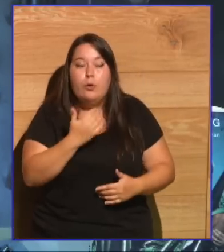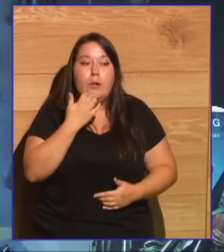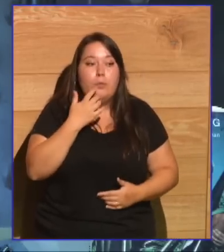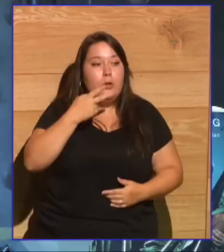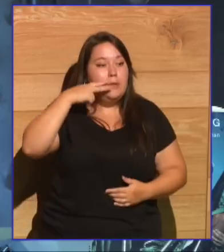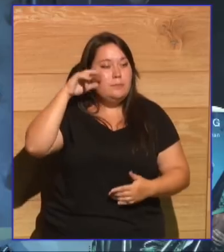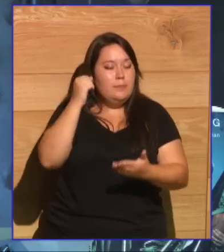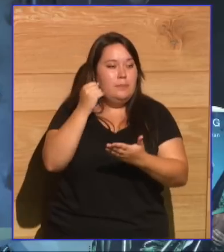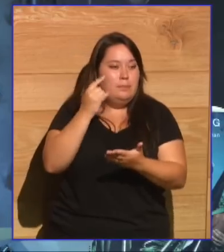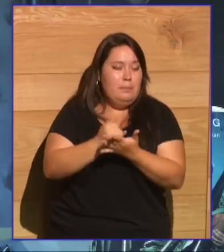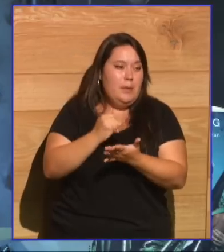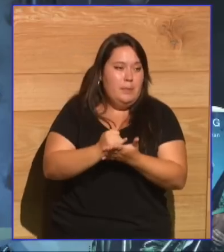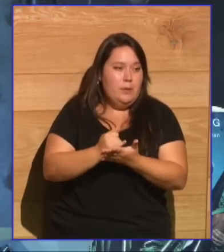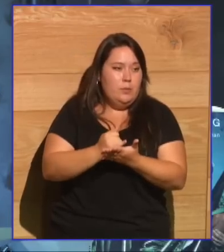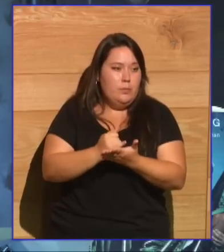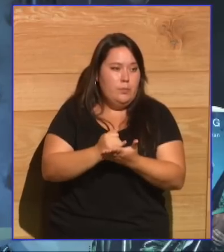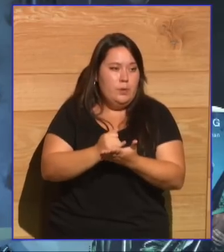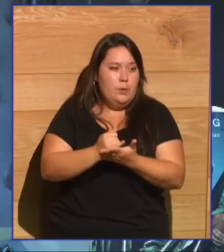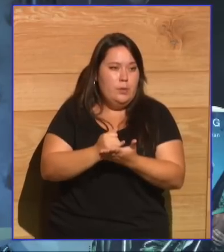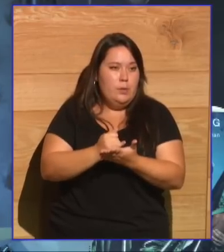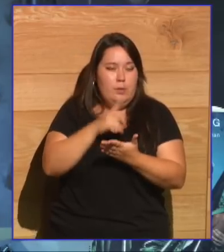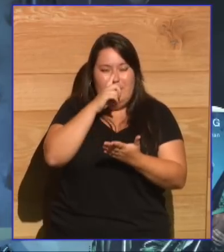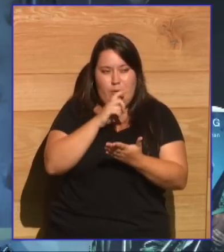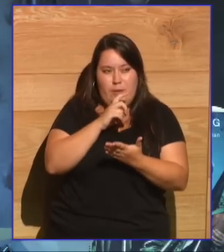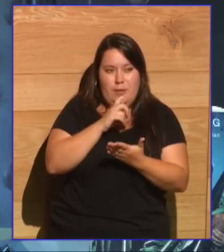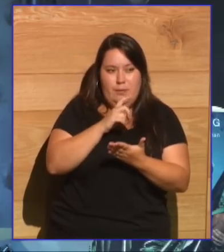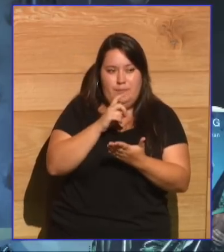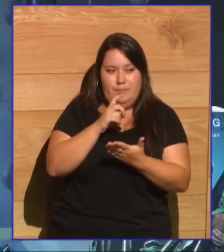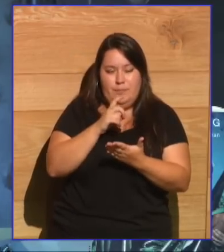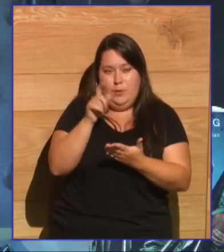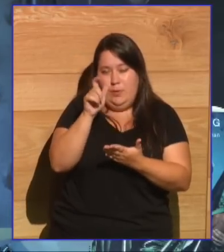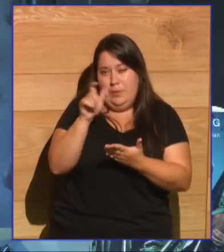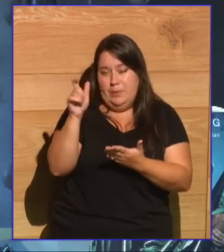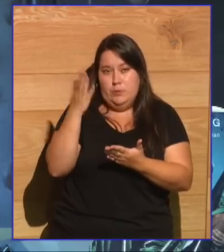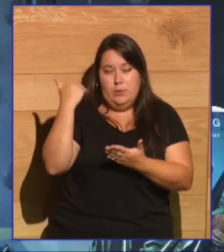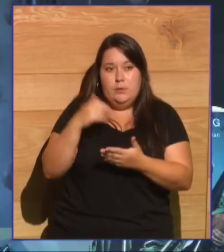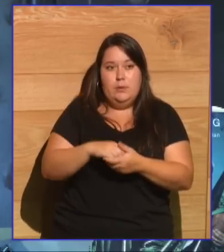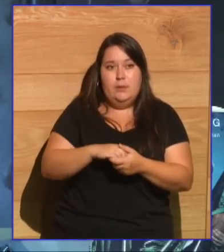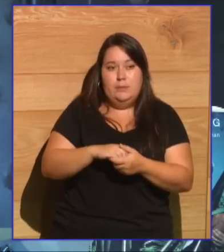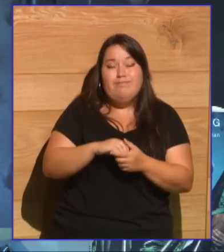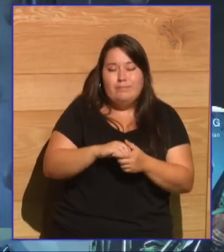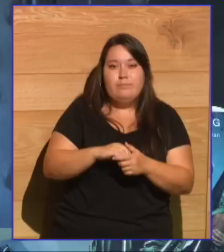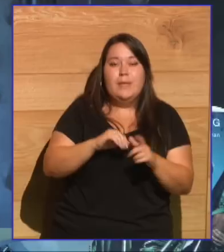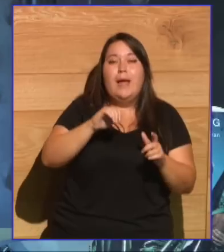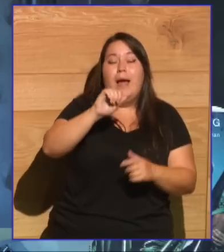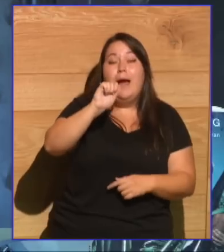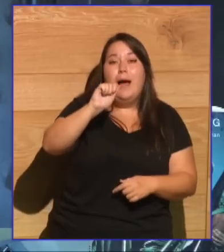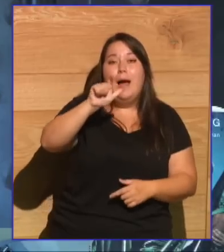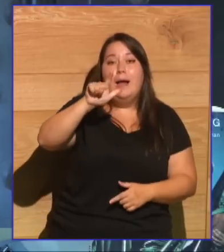por ejemplo es este con mi propia en alejandro nevski una lección del nevski